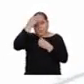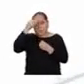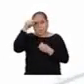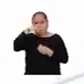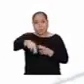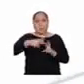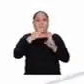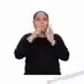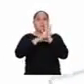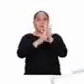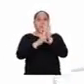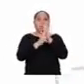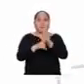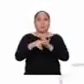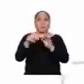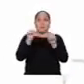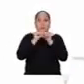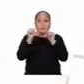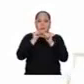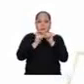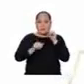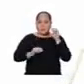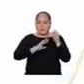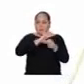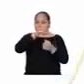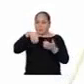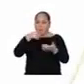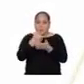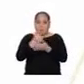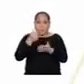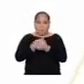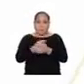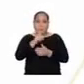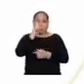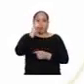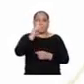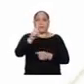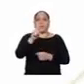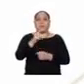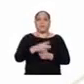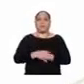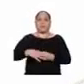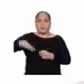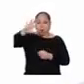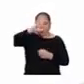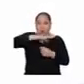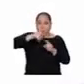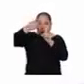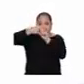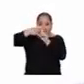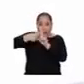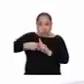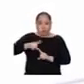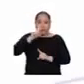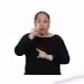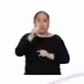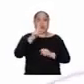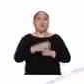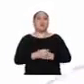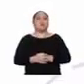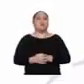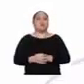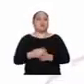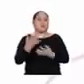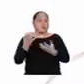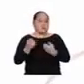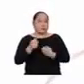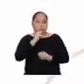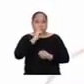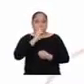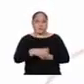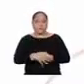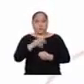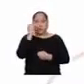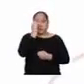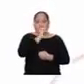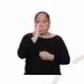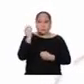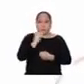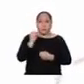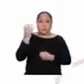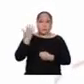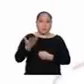está representado con el todo o la unidad 1. Si queremos expresarla con